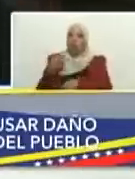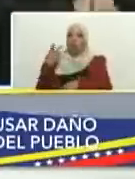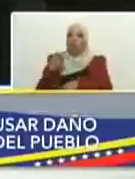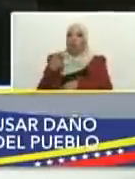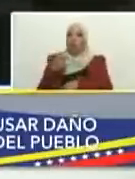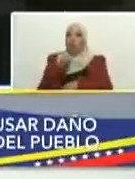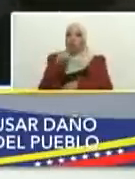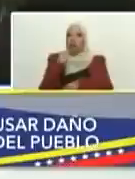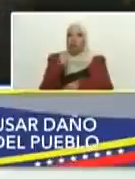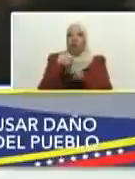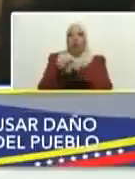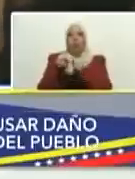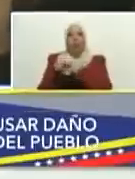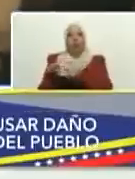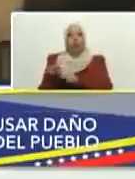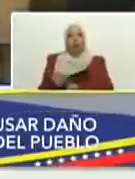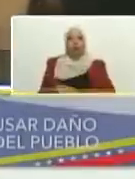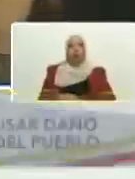megalómano,